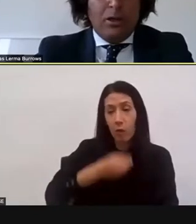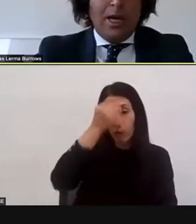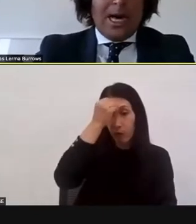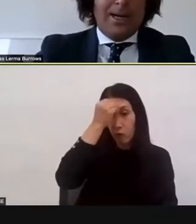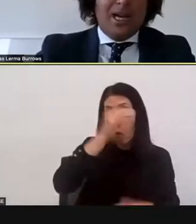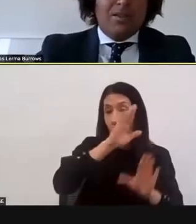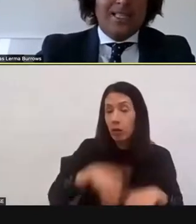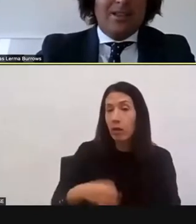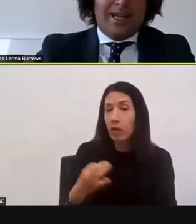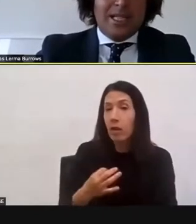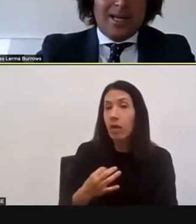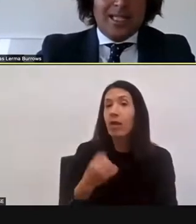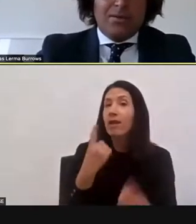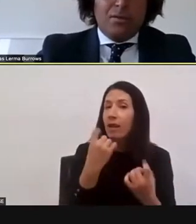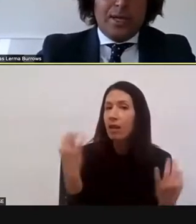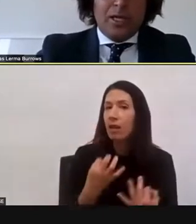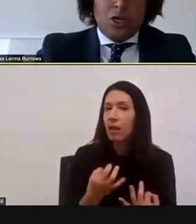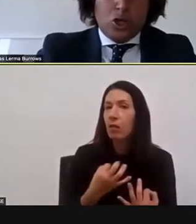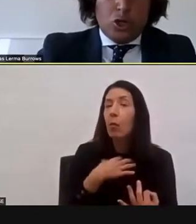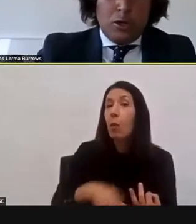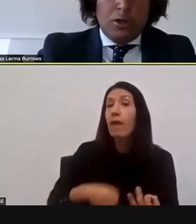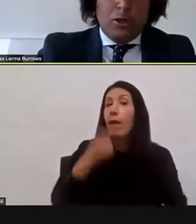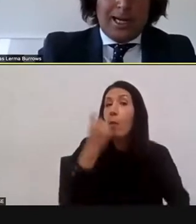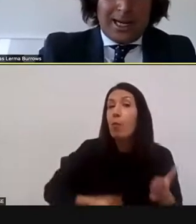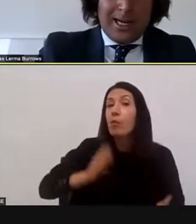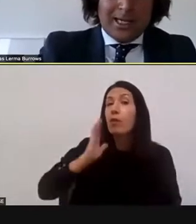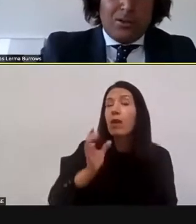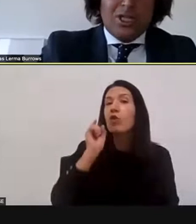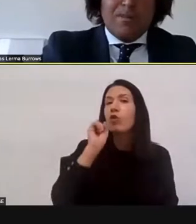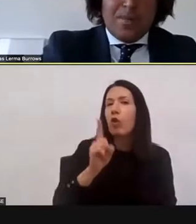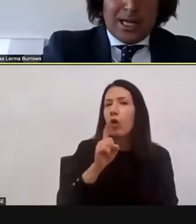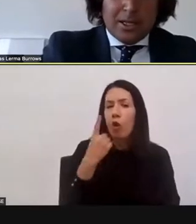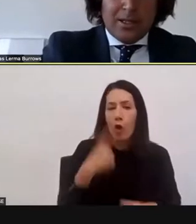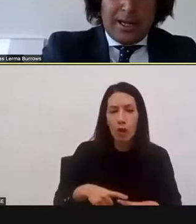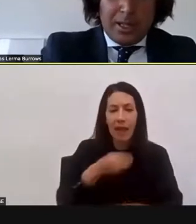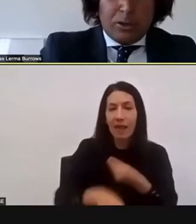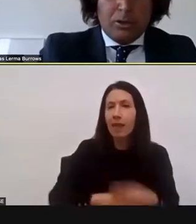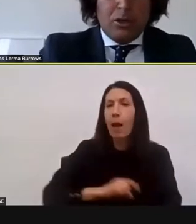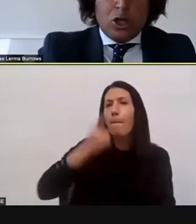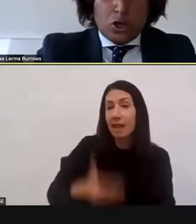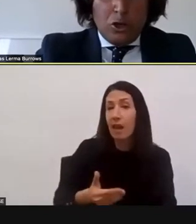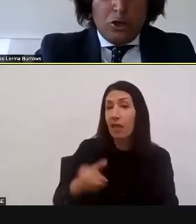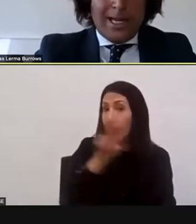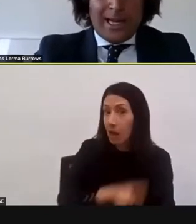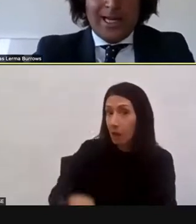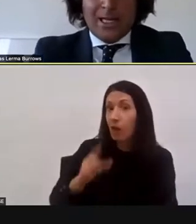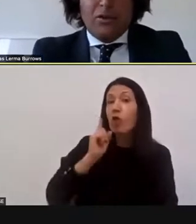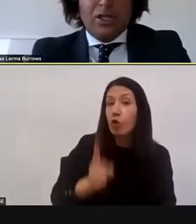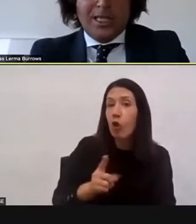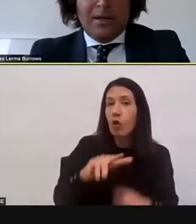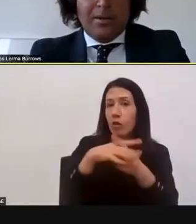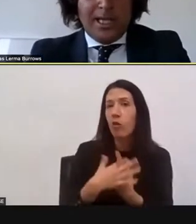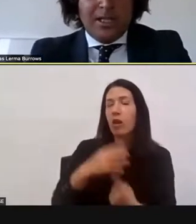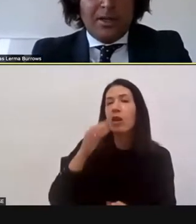ratio avalan la necesidad de reservar la sanción penal solo a aquellas acciones más graves. Repito, solo en aquellas acciones